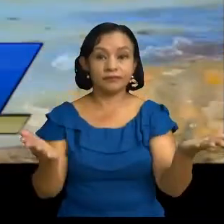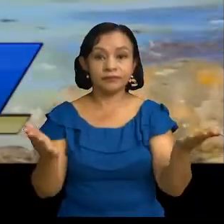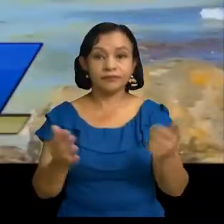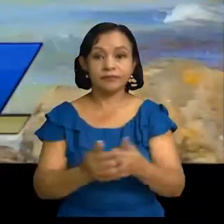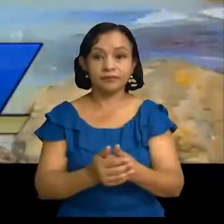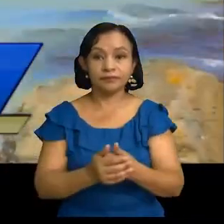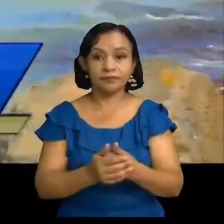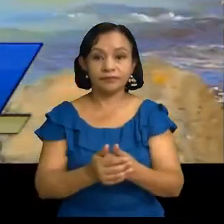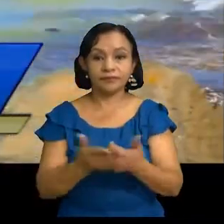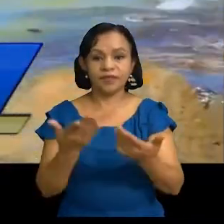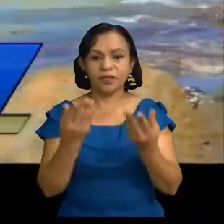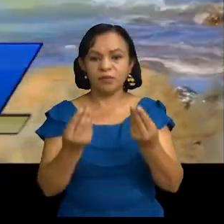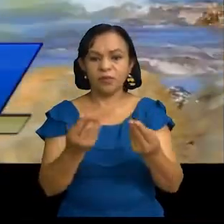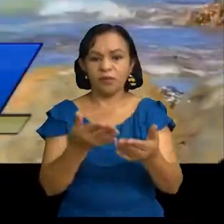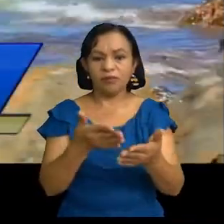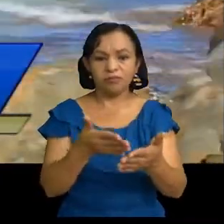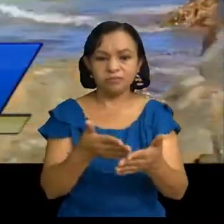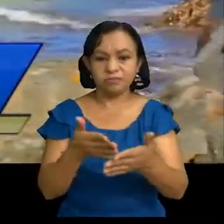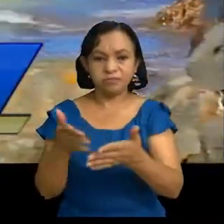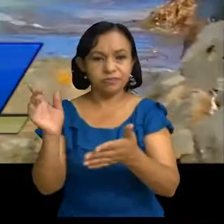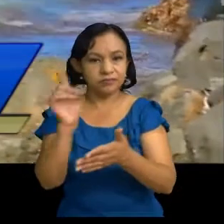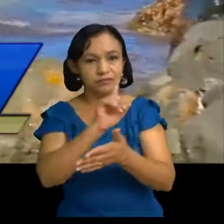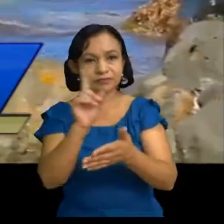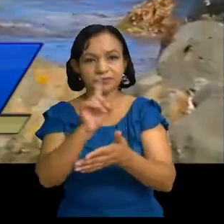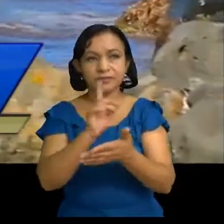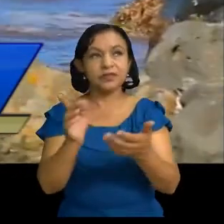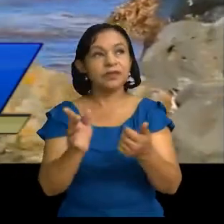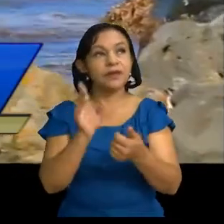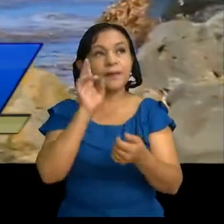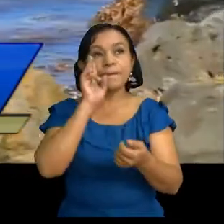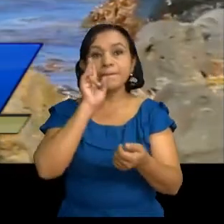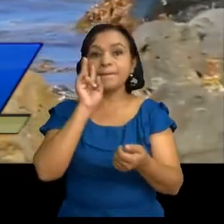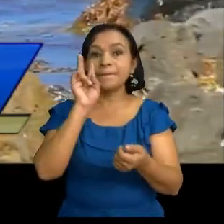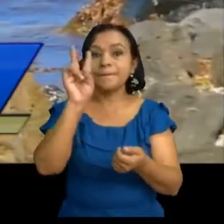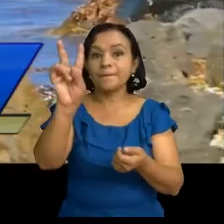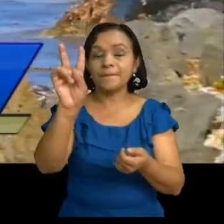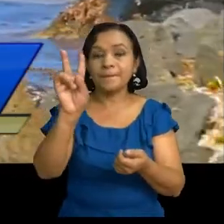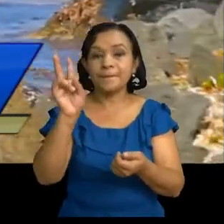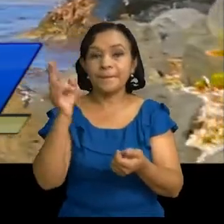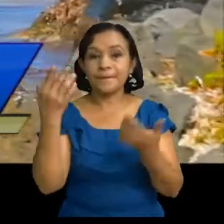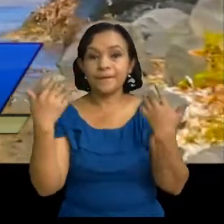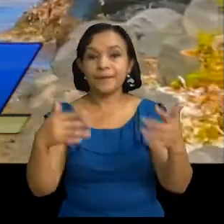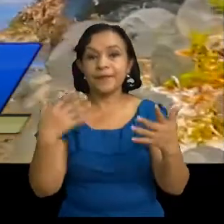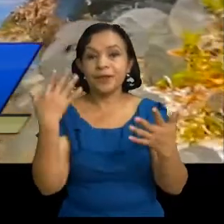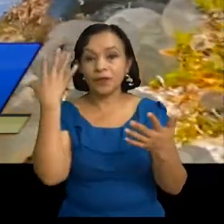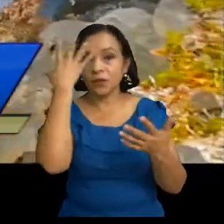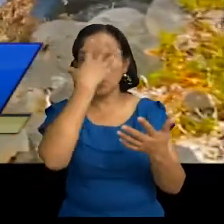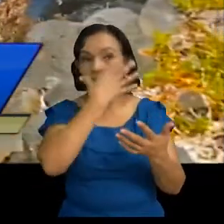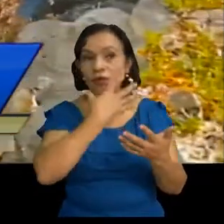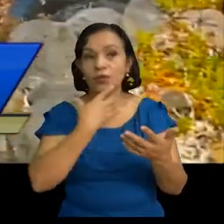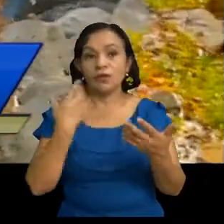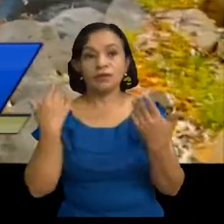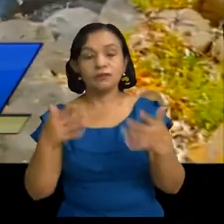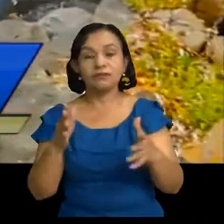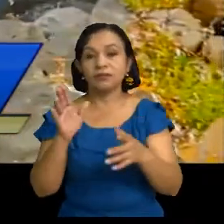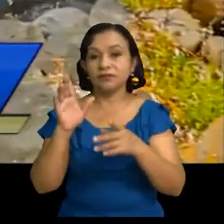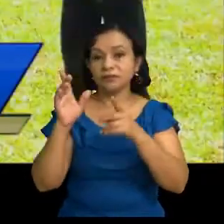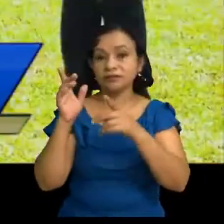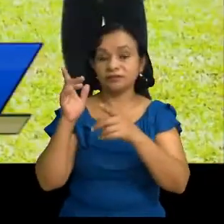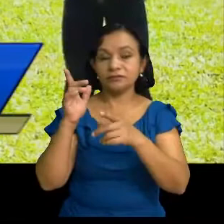ponerle tanta presión verdad que claro que existe pues en pantalla vemos imágenes muy espectaculares que son también